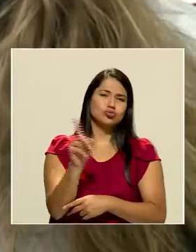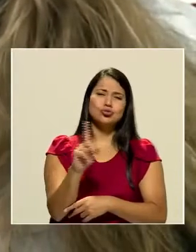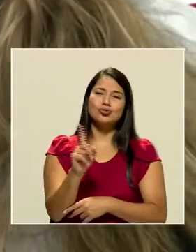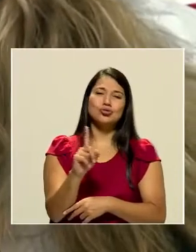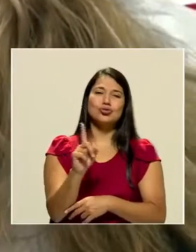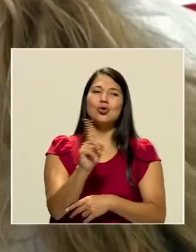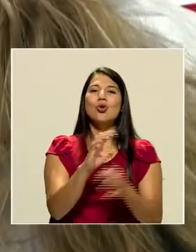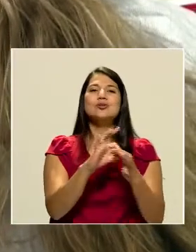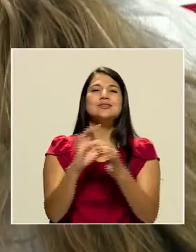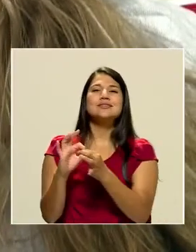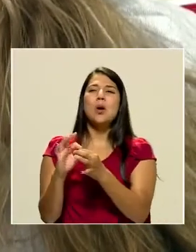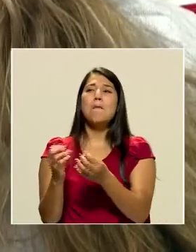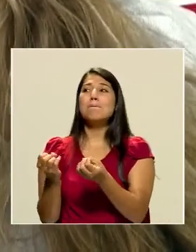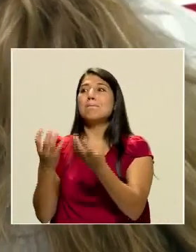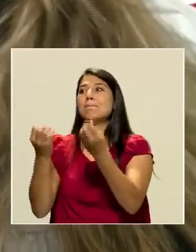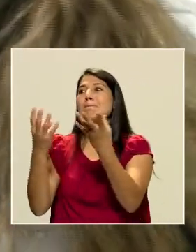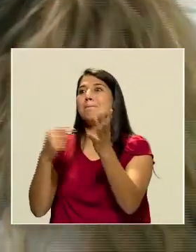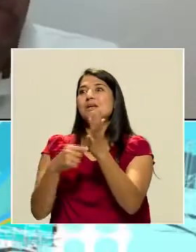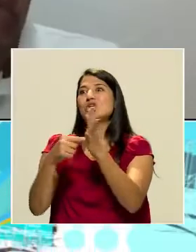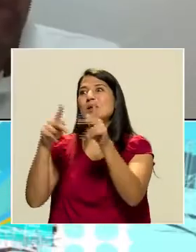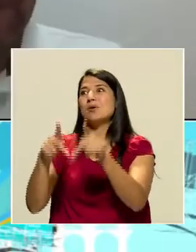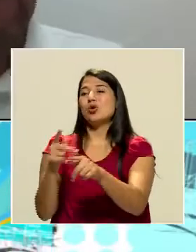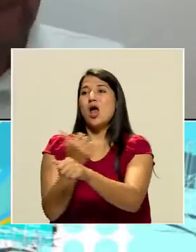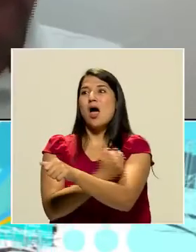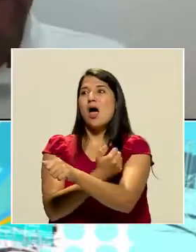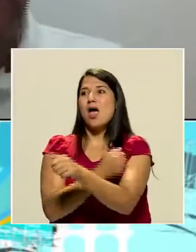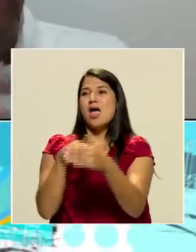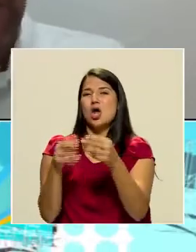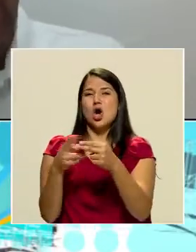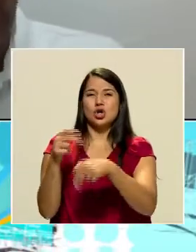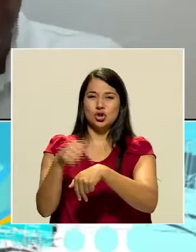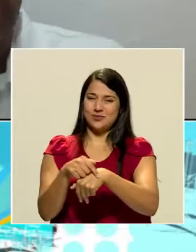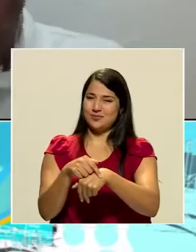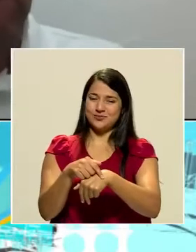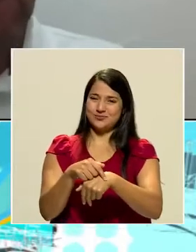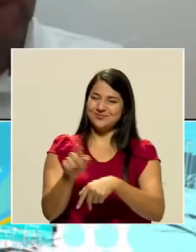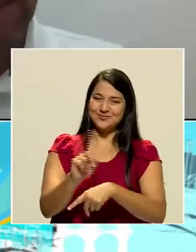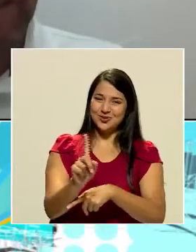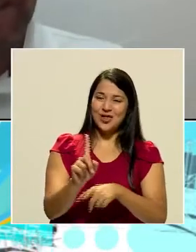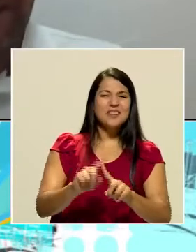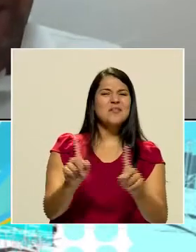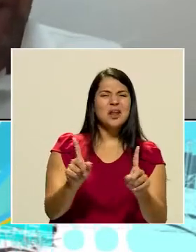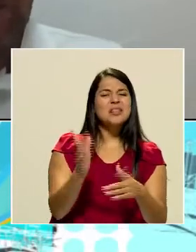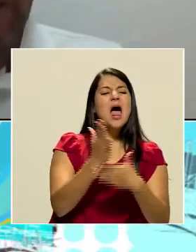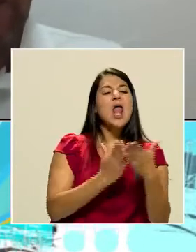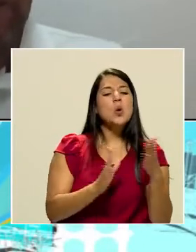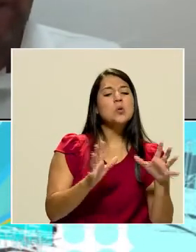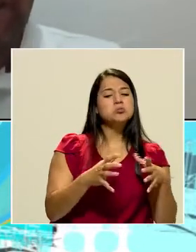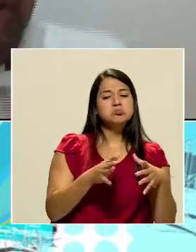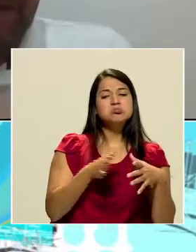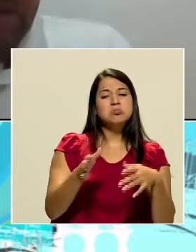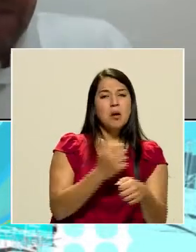que se tienen que vacunar en un periodo tan corto. Entonces también esa es otra logística que es muy importante de tomar en